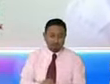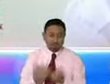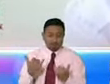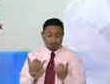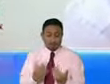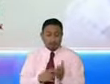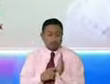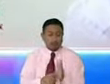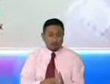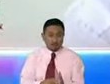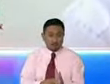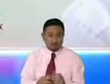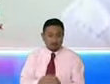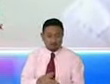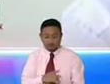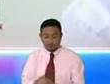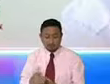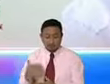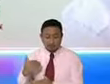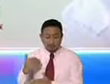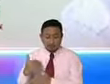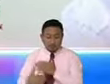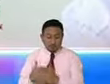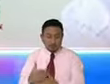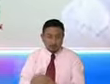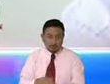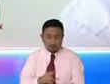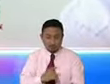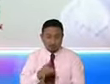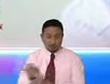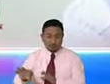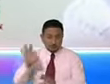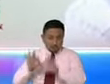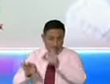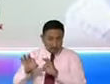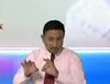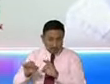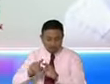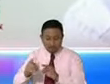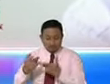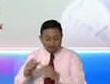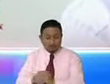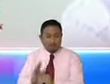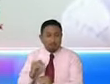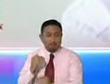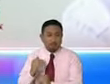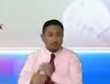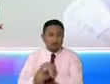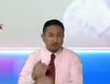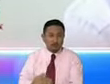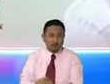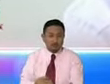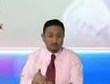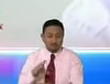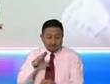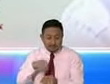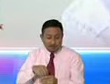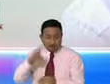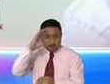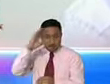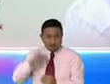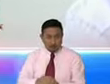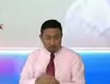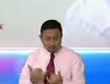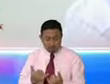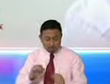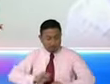no vamos a permitir que los procesos, no solo de selección, sino también los procesos que se llevan internamente, y lo hemos dicho